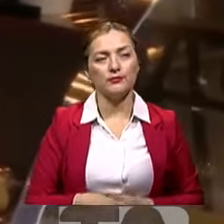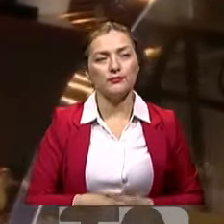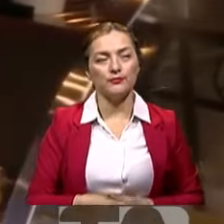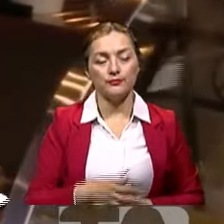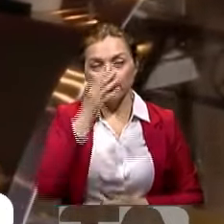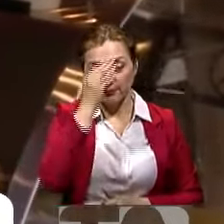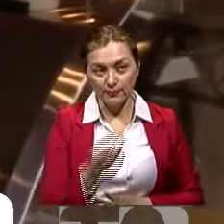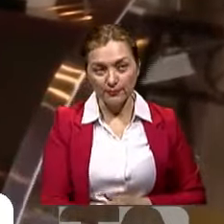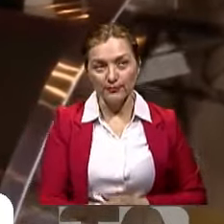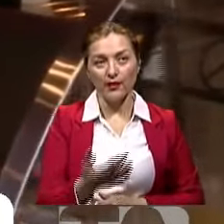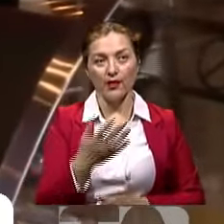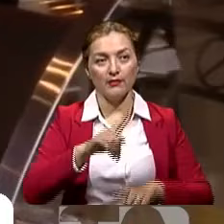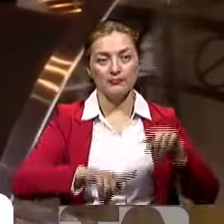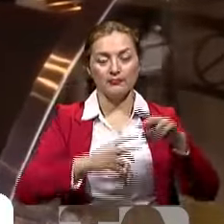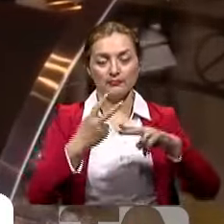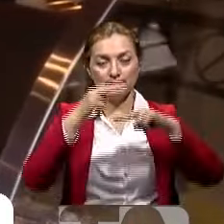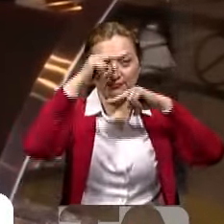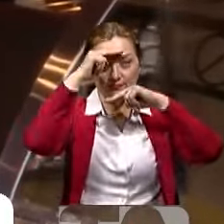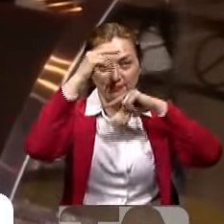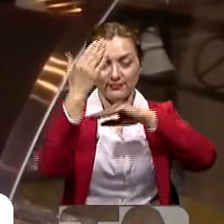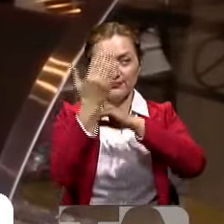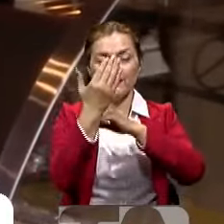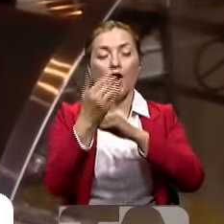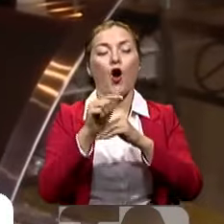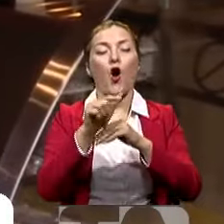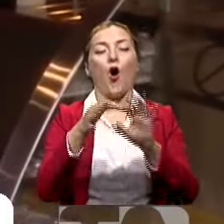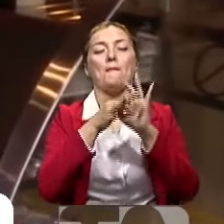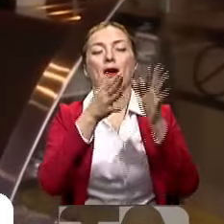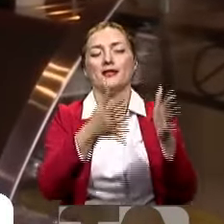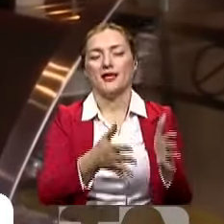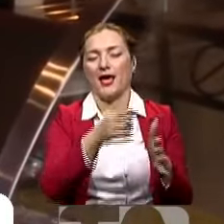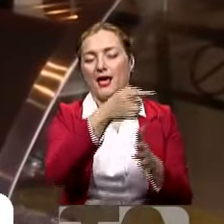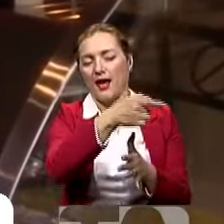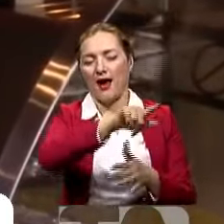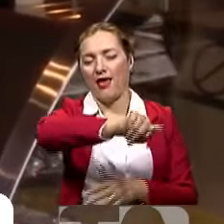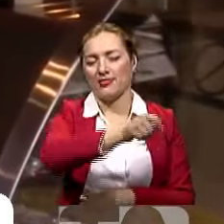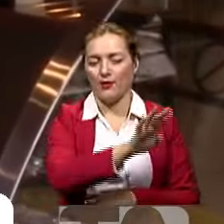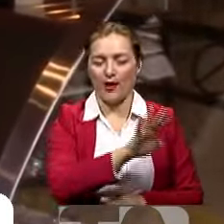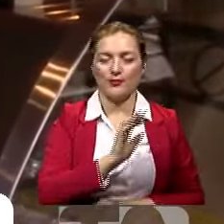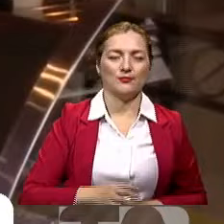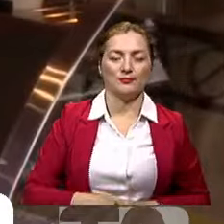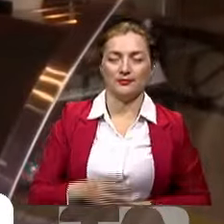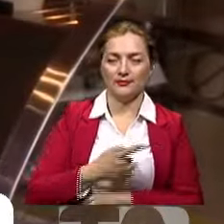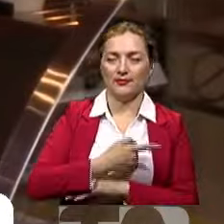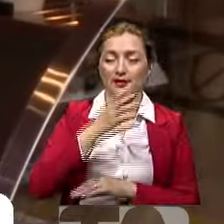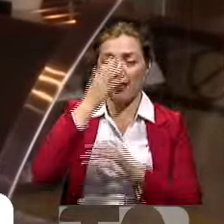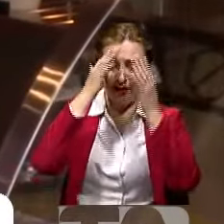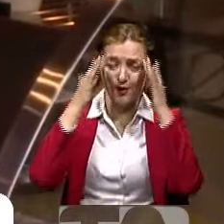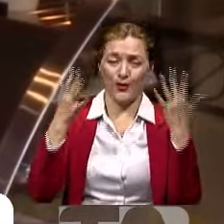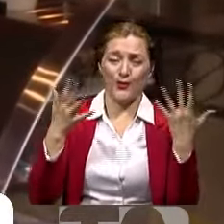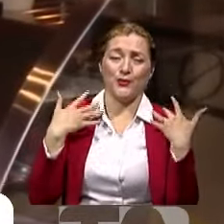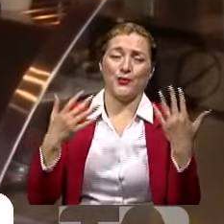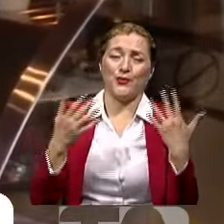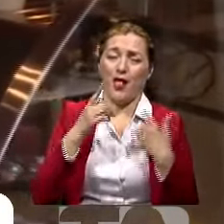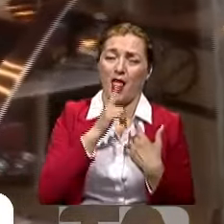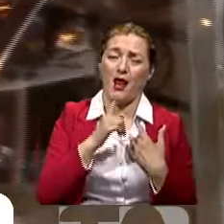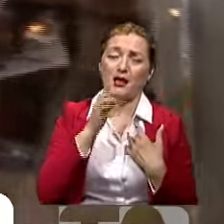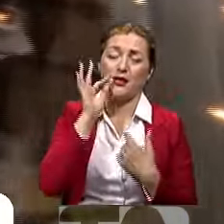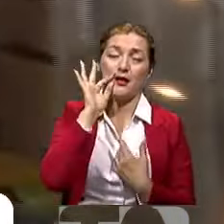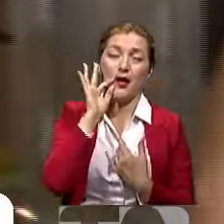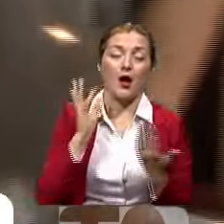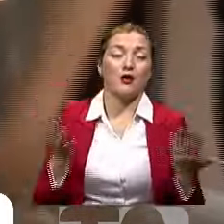Muy buenos días, amigos televidentes, compañeras en estudios. Yo sé que para estos días calurosos quieren comer unos ricos helados